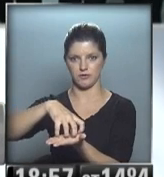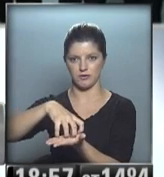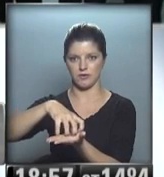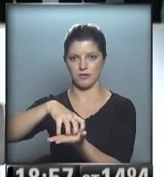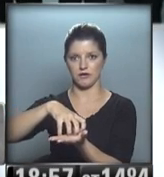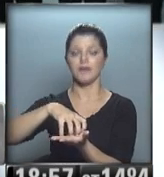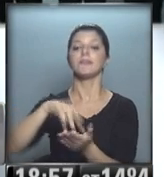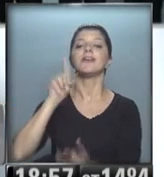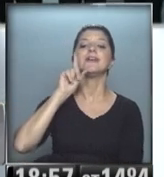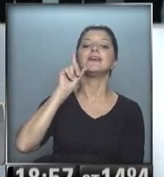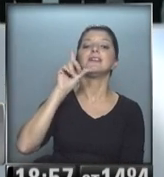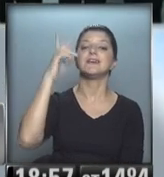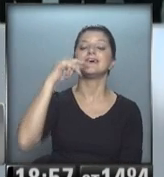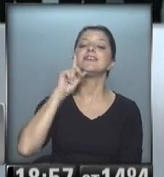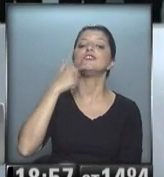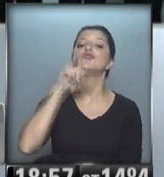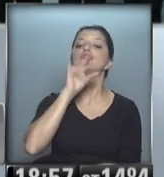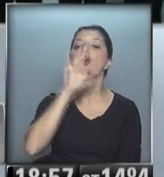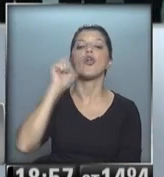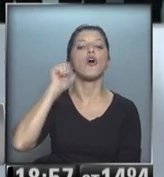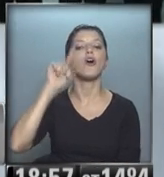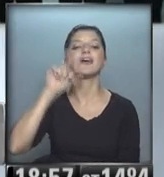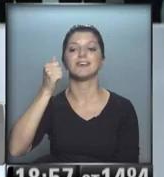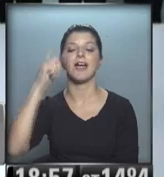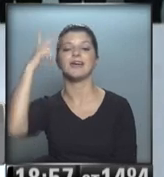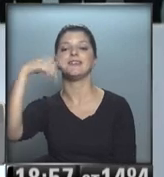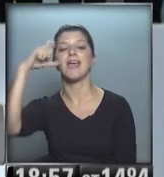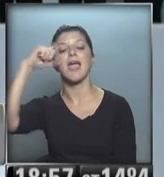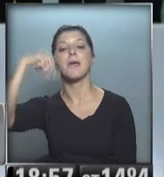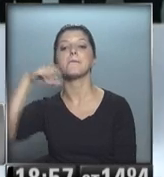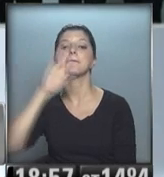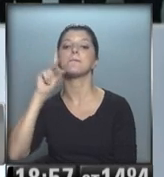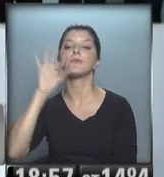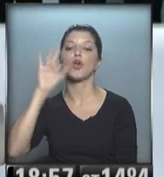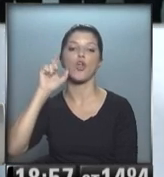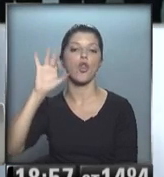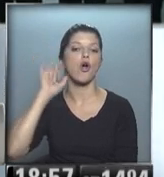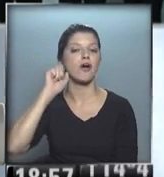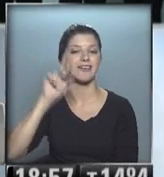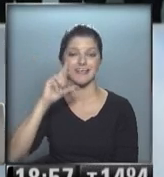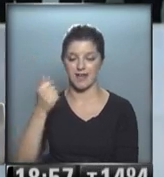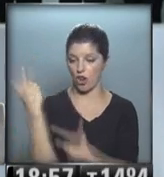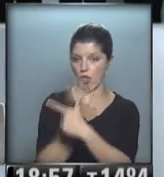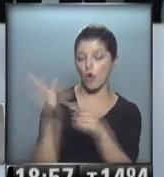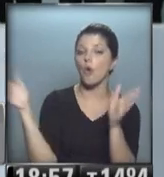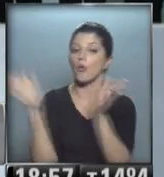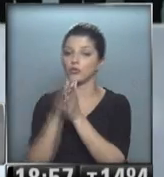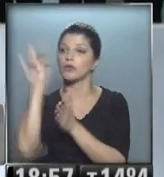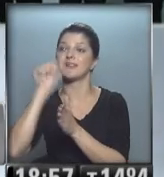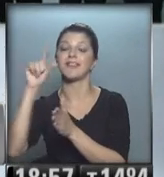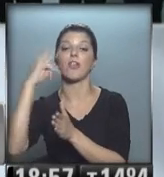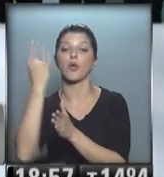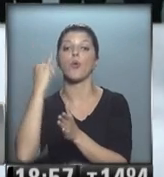y Embriología que depende en forma conjunta de la Universidad de Cuyo y del CONICET y